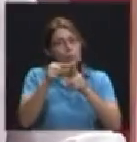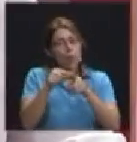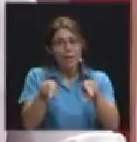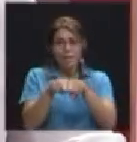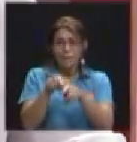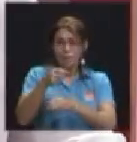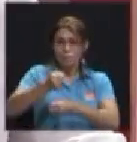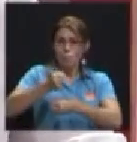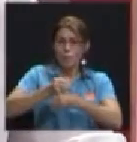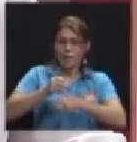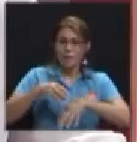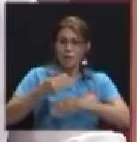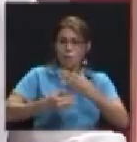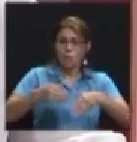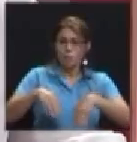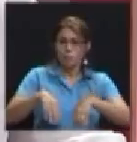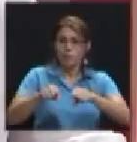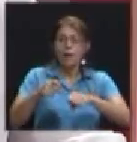de la encuesta.